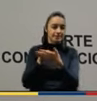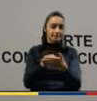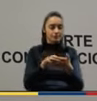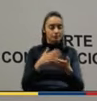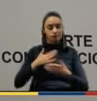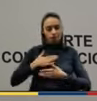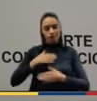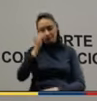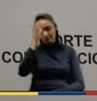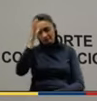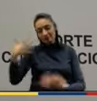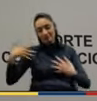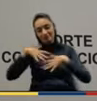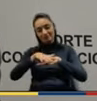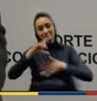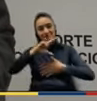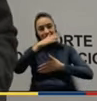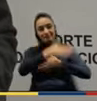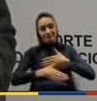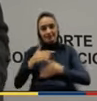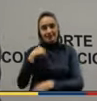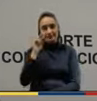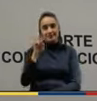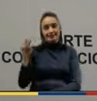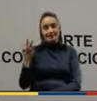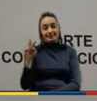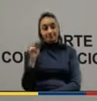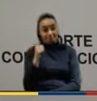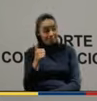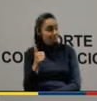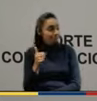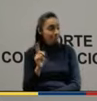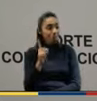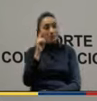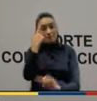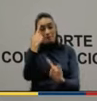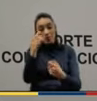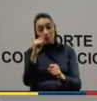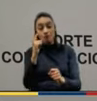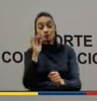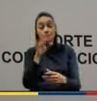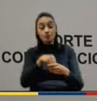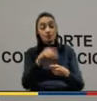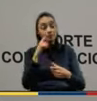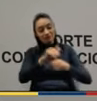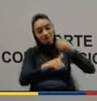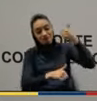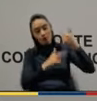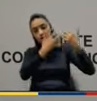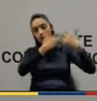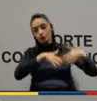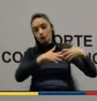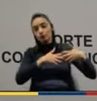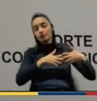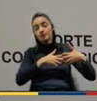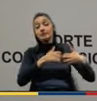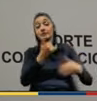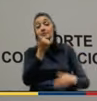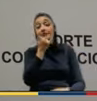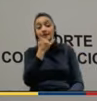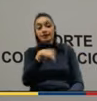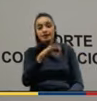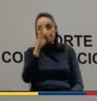estudiosos de la integración latinoamericana. La principal preocupación con la cesión de competencias soberanas tiene que ver con el desconocimiento